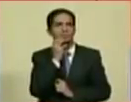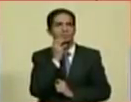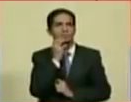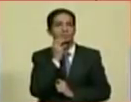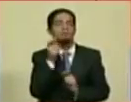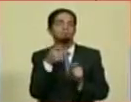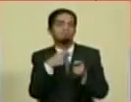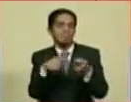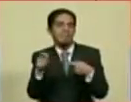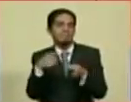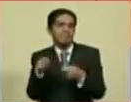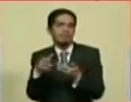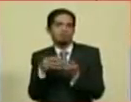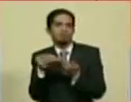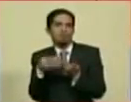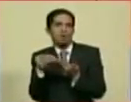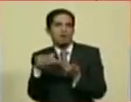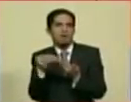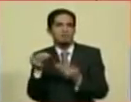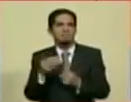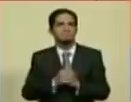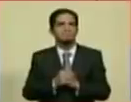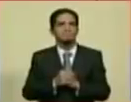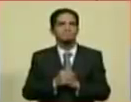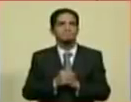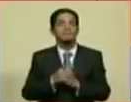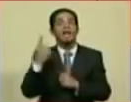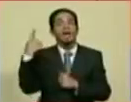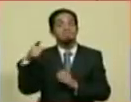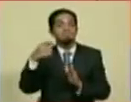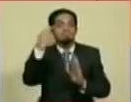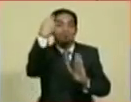llamada dólar. Hay una prohibición